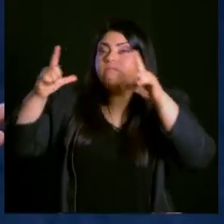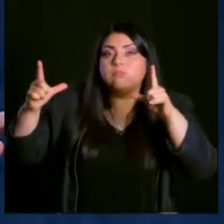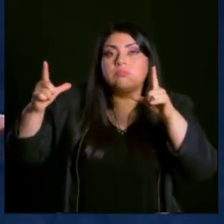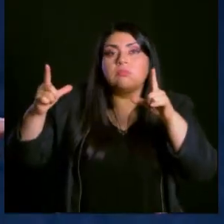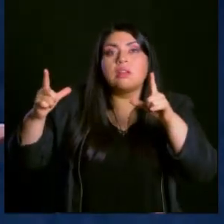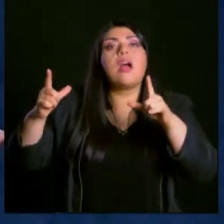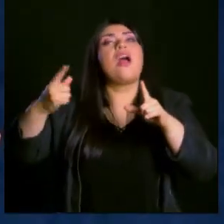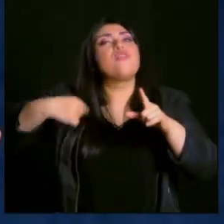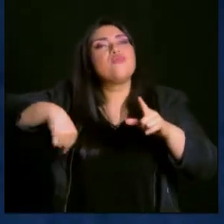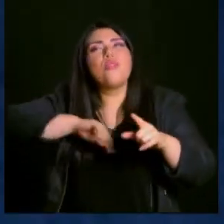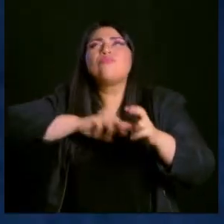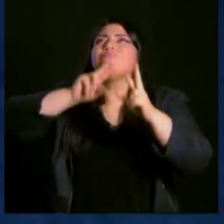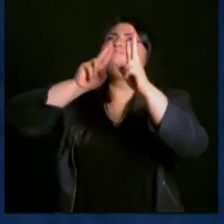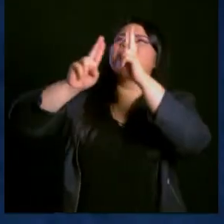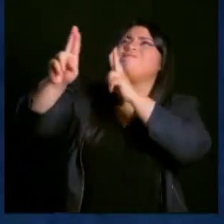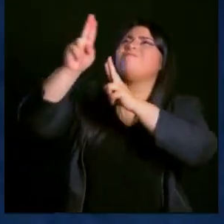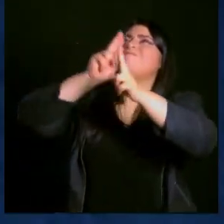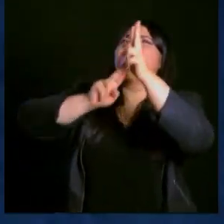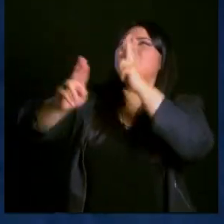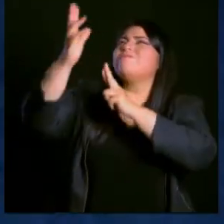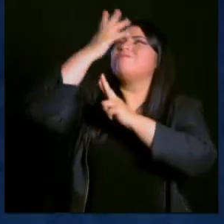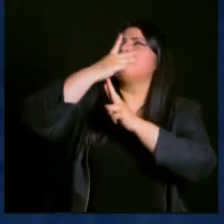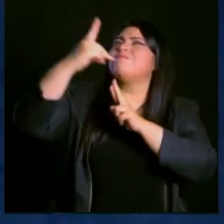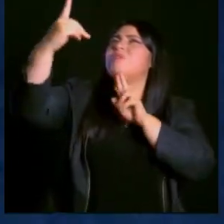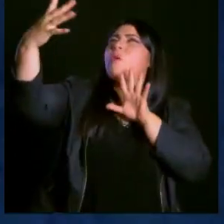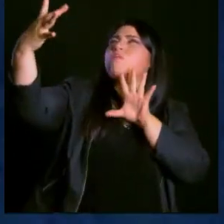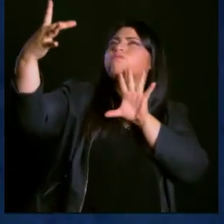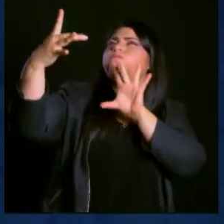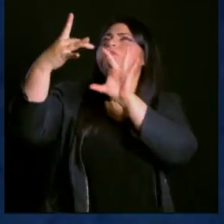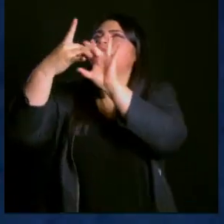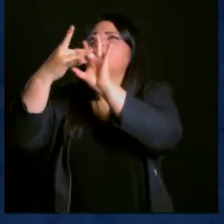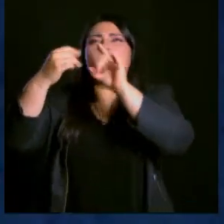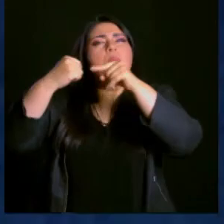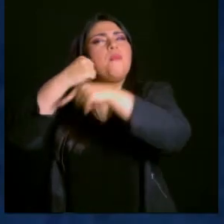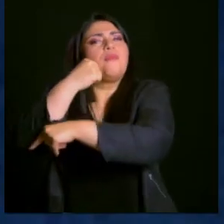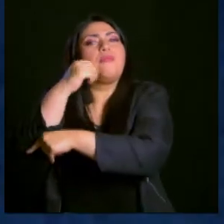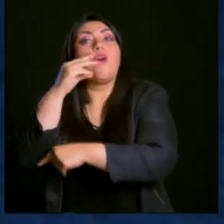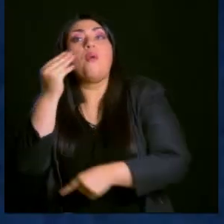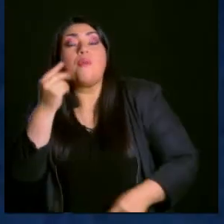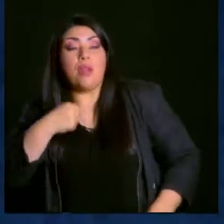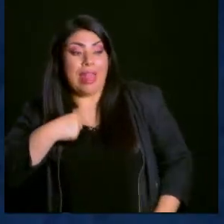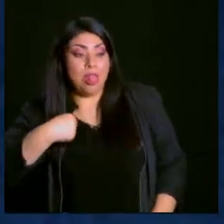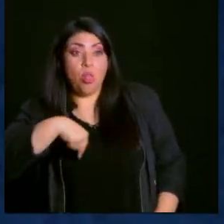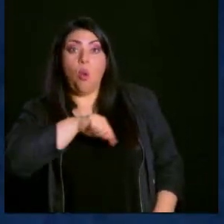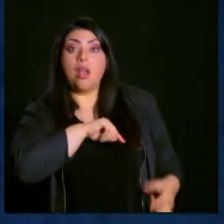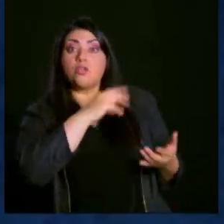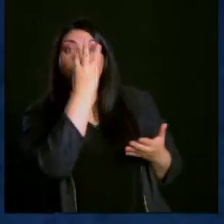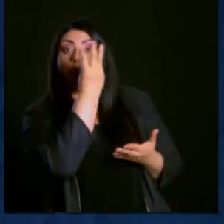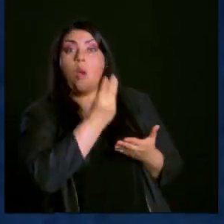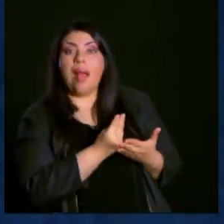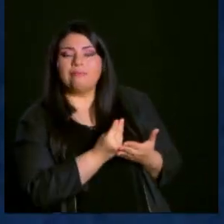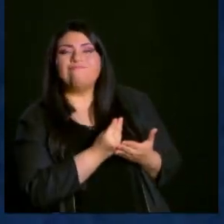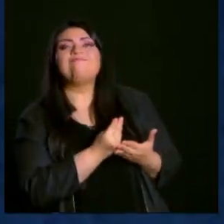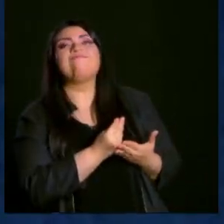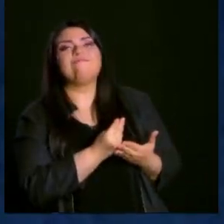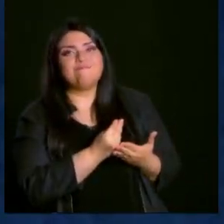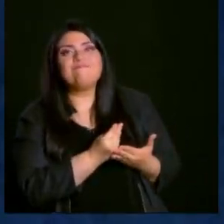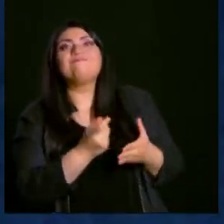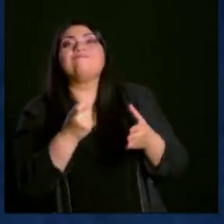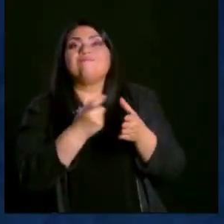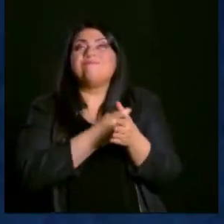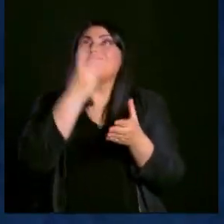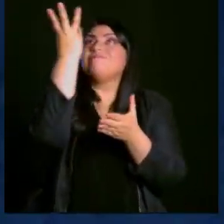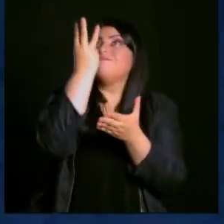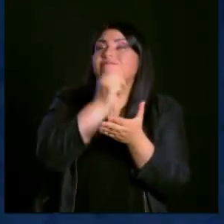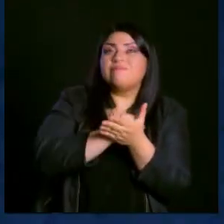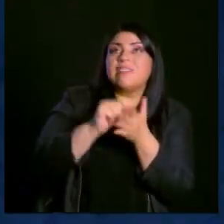profundizar nuestra relación con Dios porque dice que nuestro espíritu a través del Espíritu Santo se